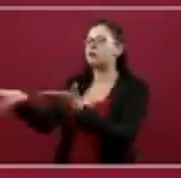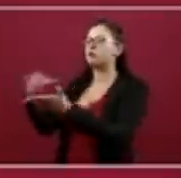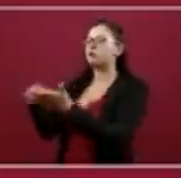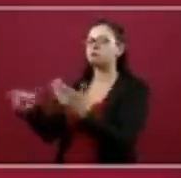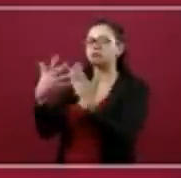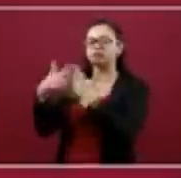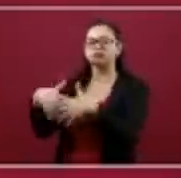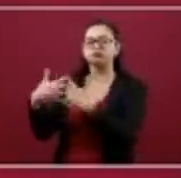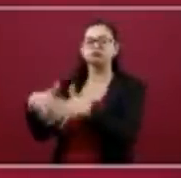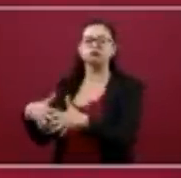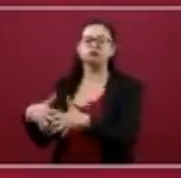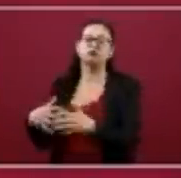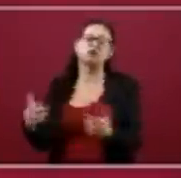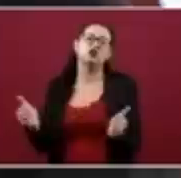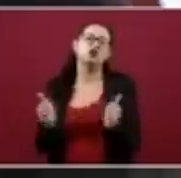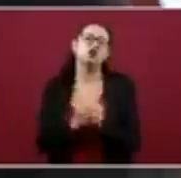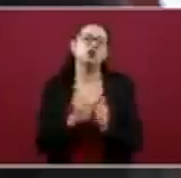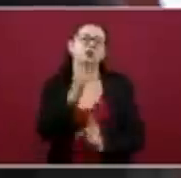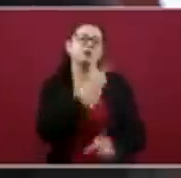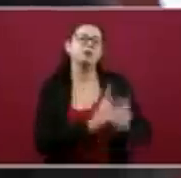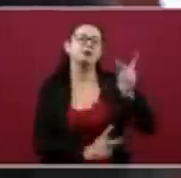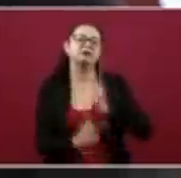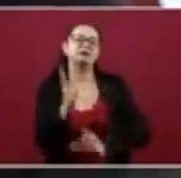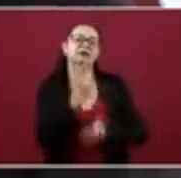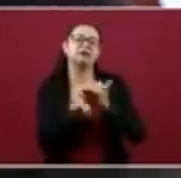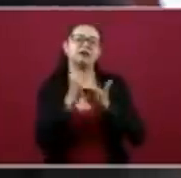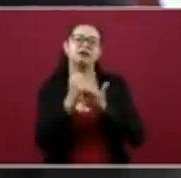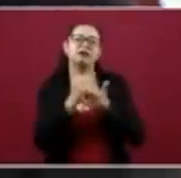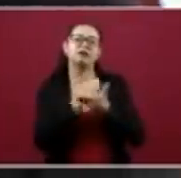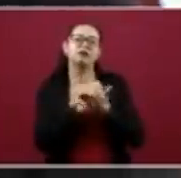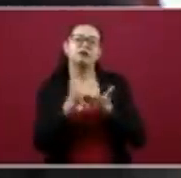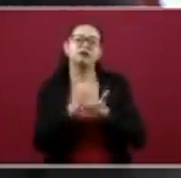es crédito, es deuda.